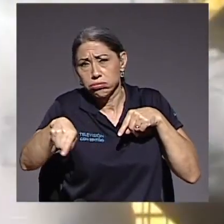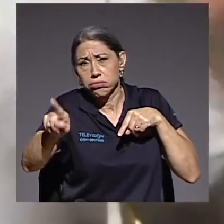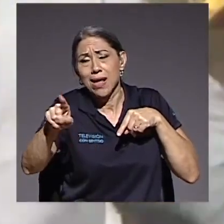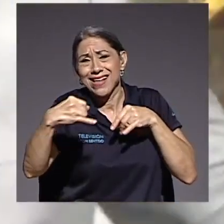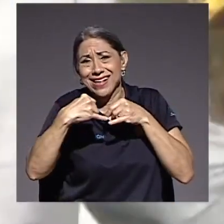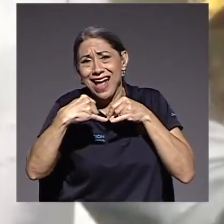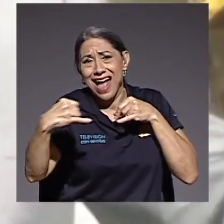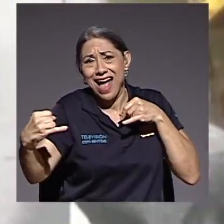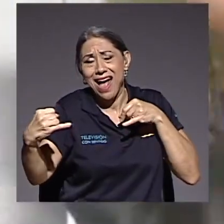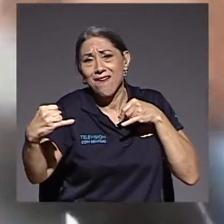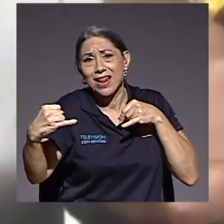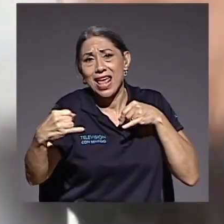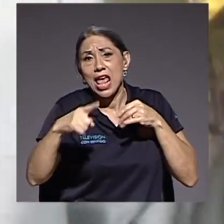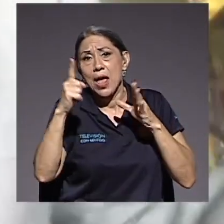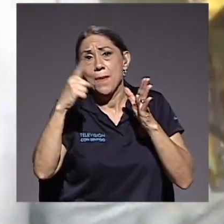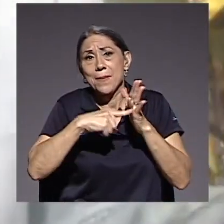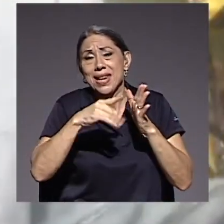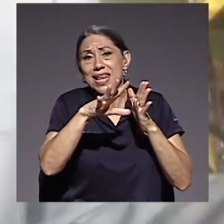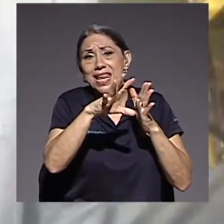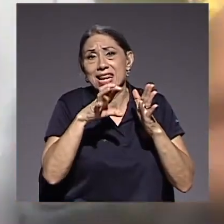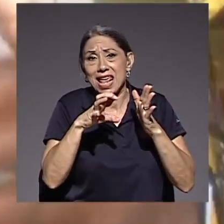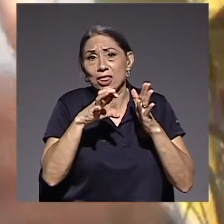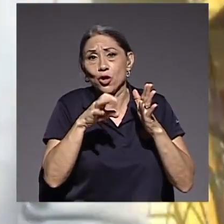1.500 a cada lado en vez de